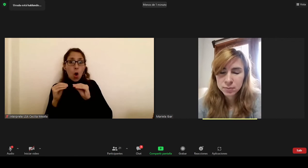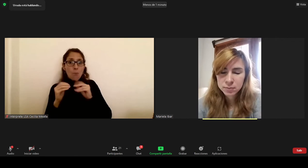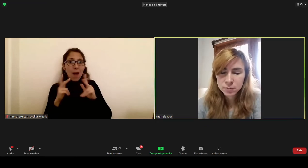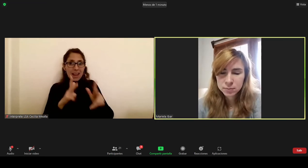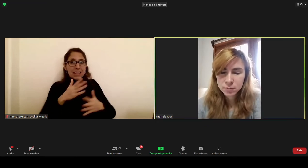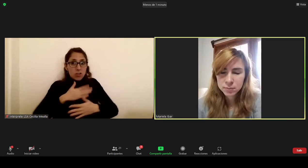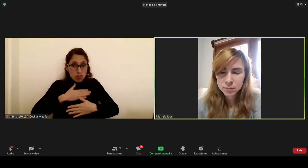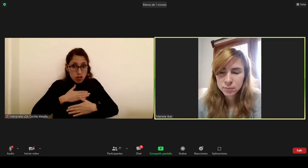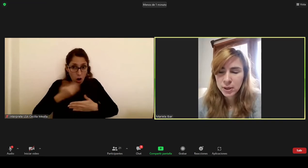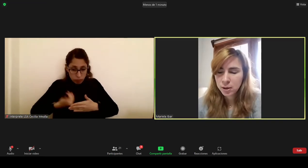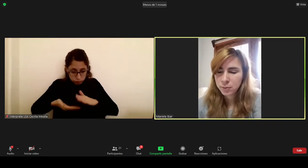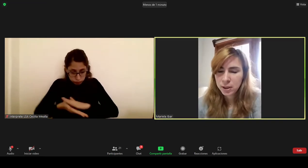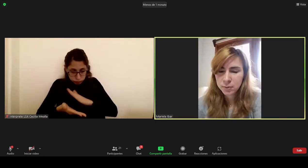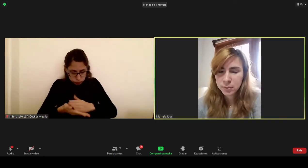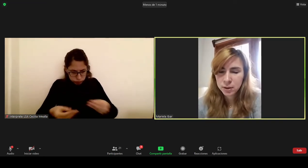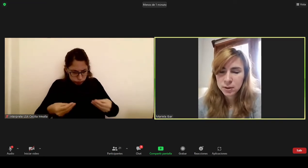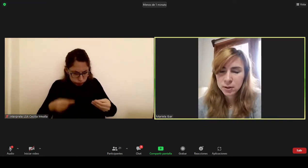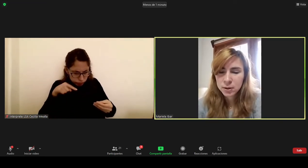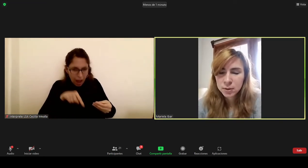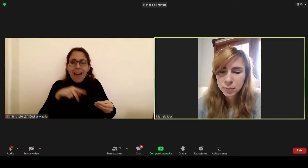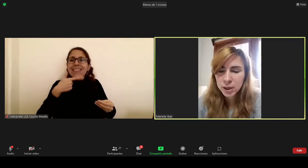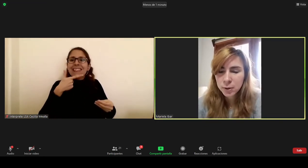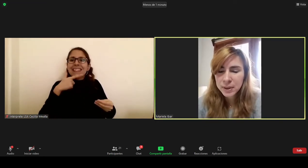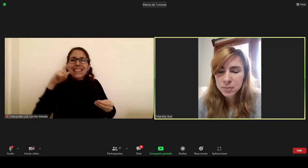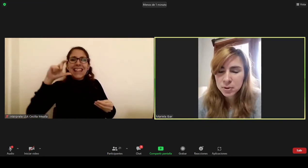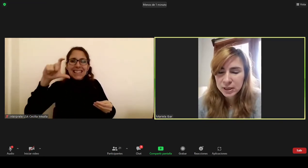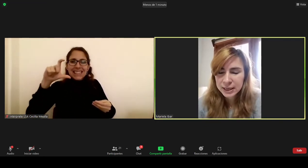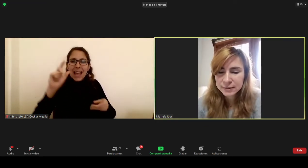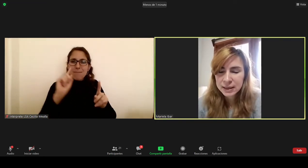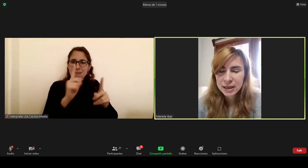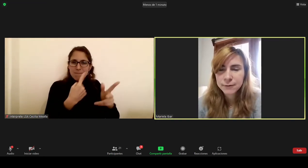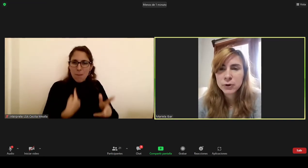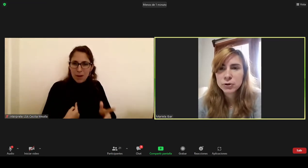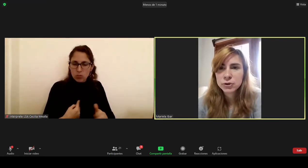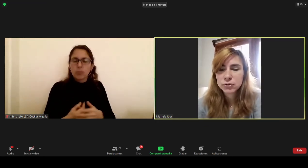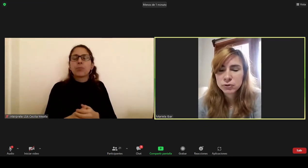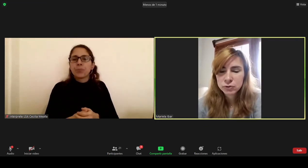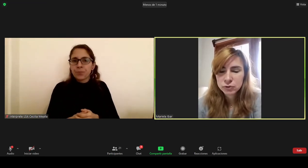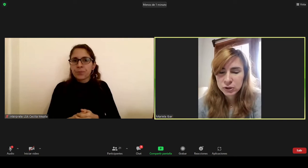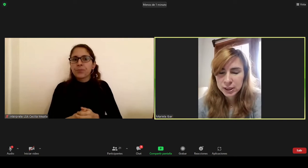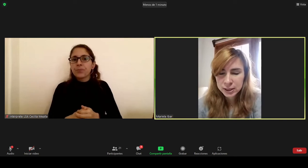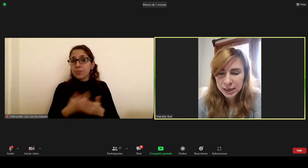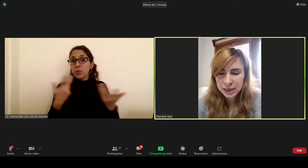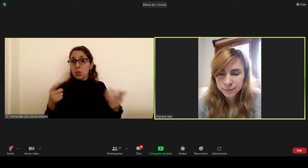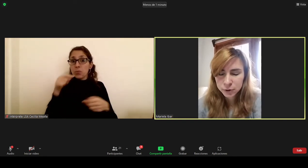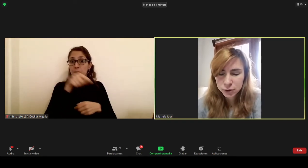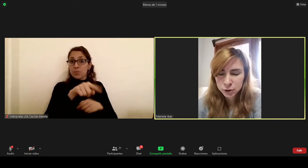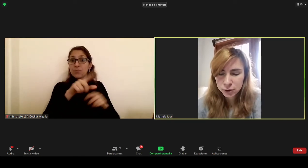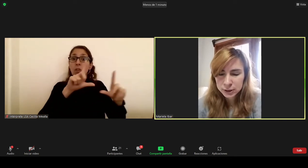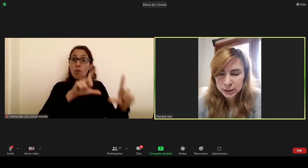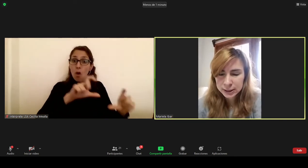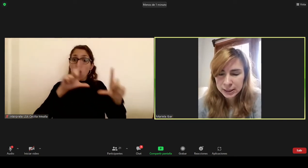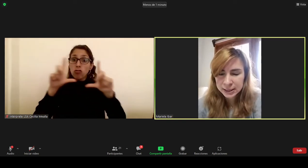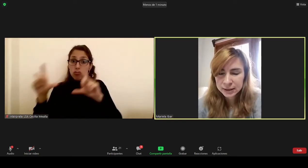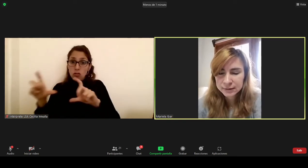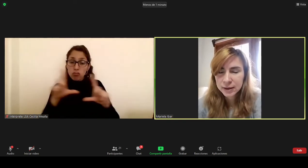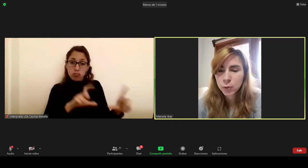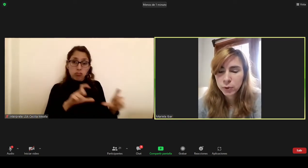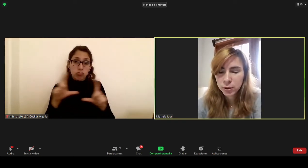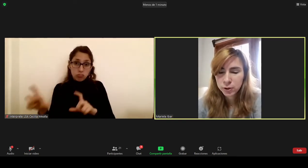Bueno. Bueno. Bueno, vamos a esta de las fotos, ¿sí? A la foto,